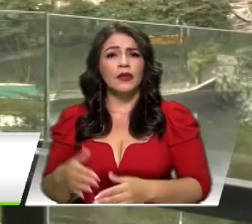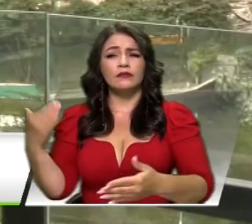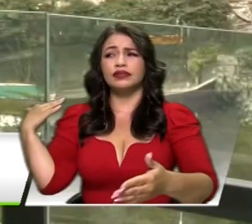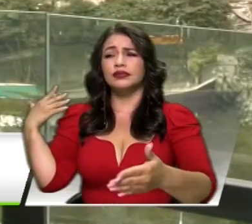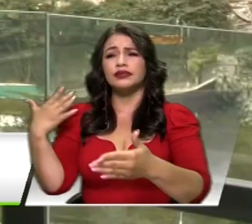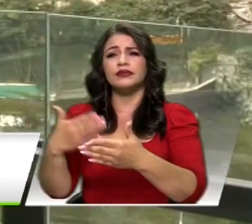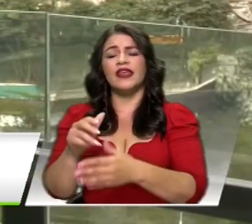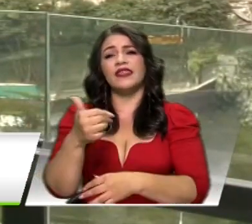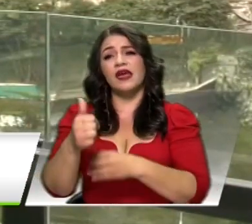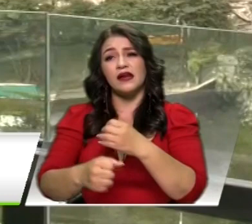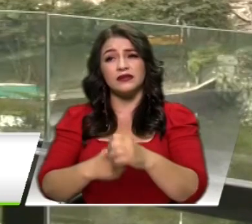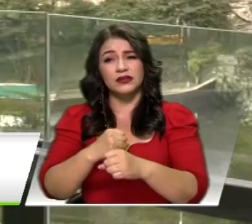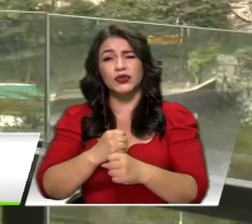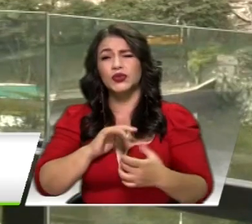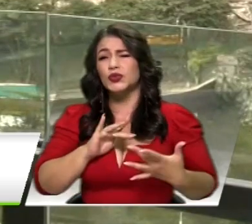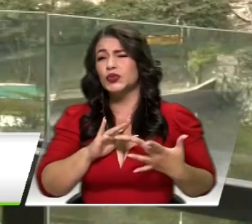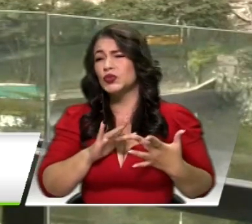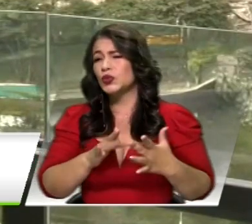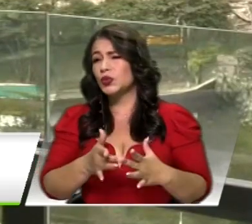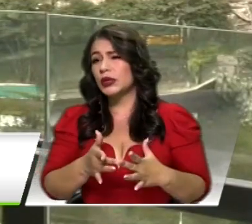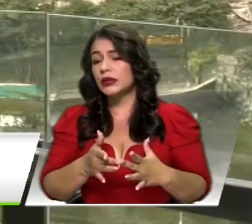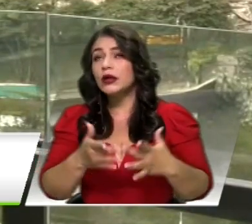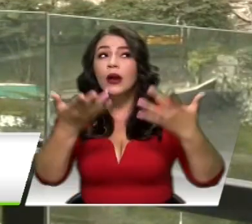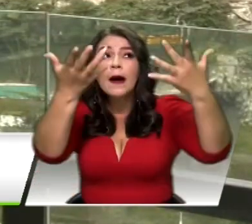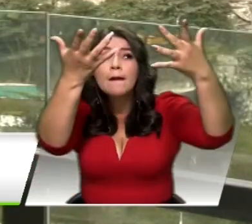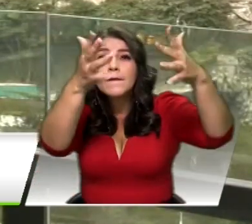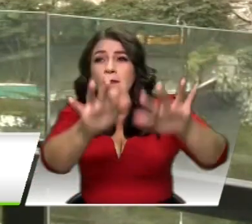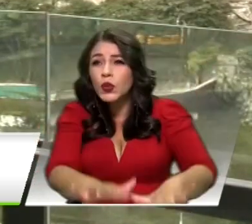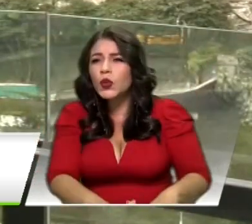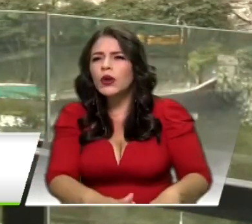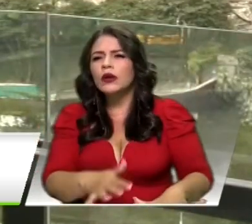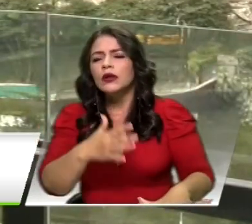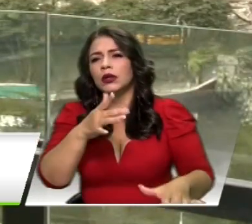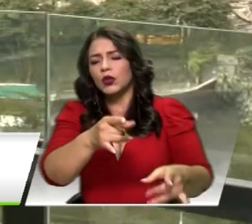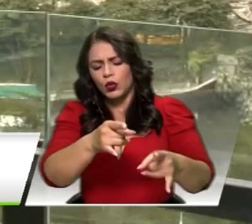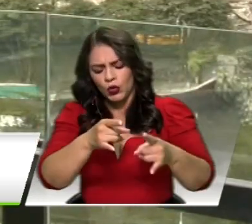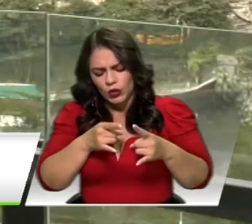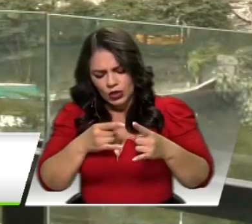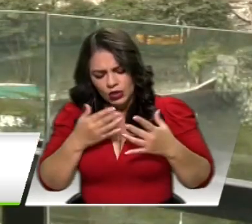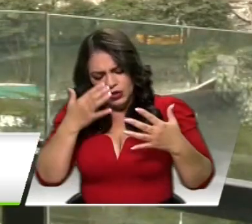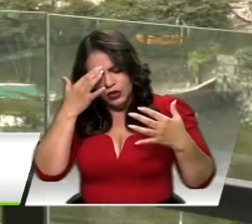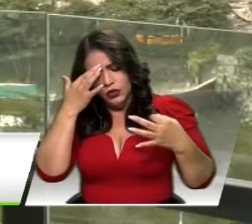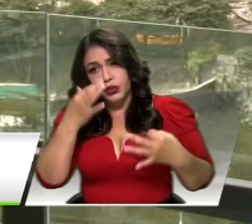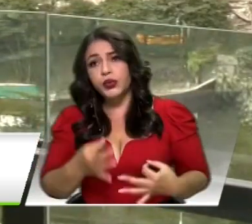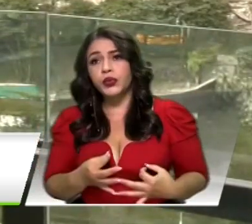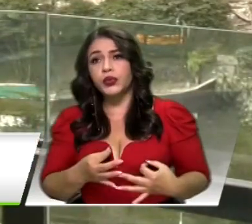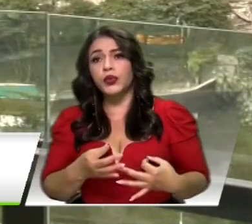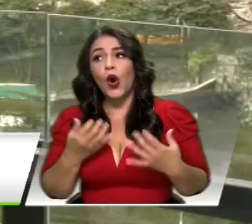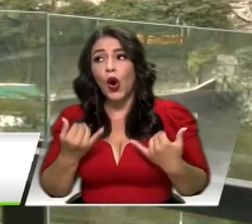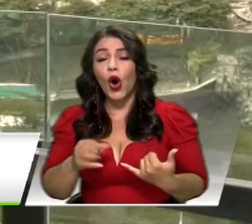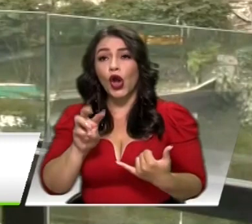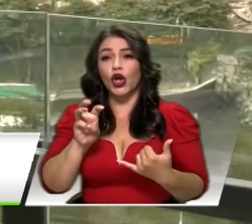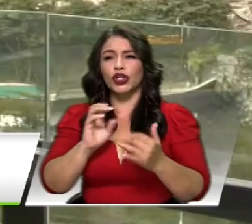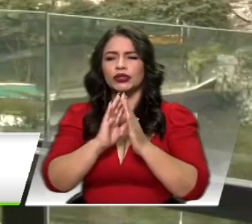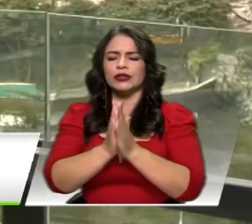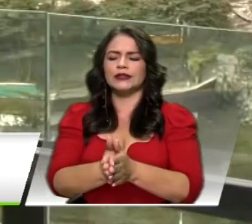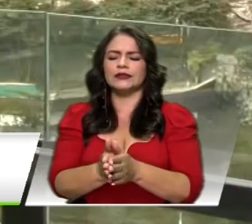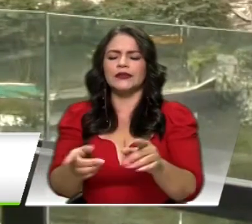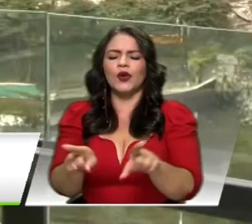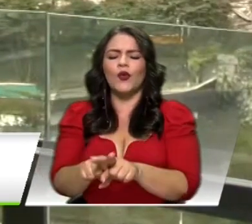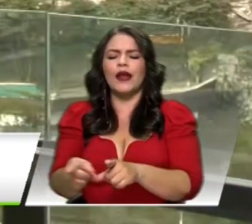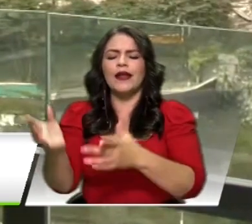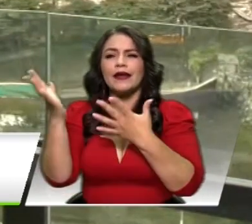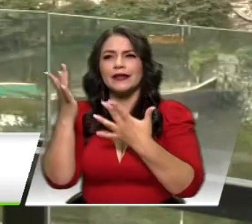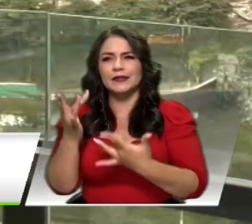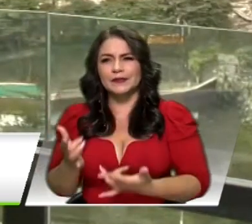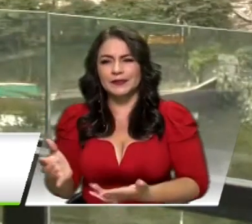de sufrimiento y que ahora esta implosión del edificio en este 8 de diciembre, este jueves, la ven como una esperanza para volver